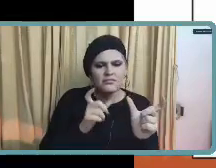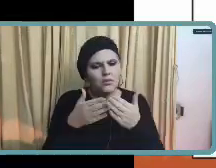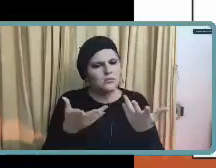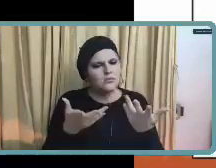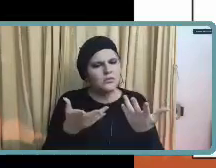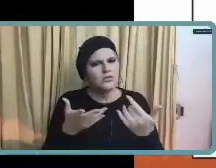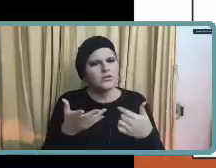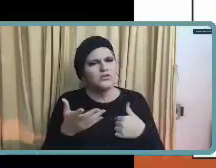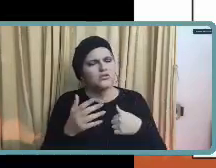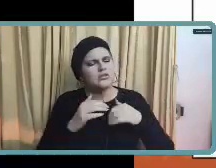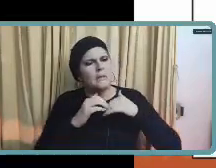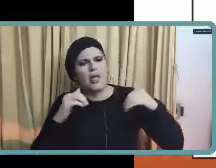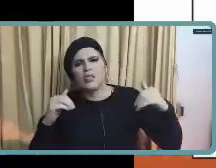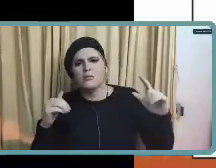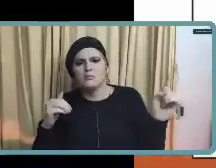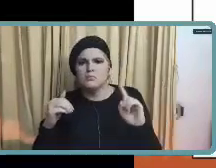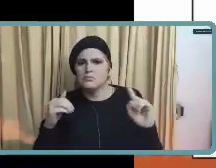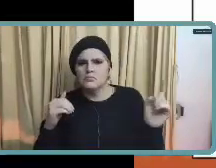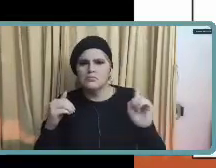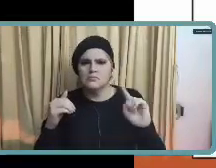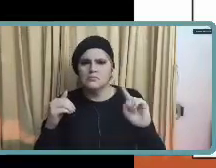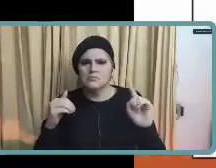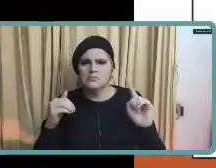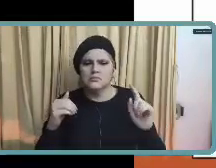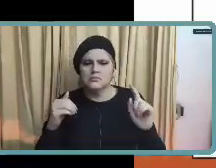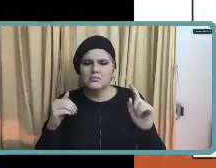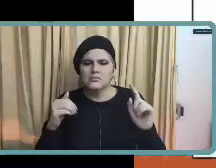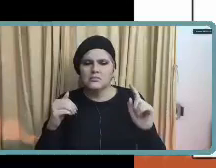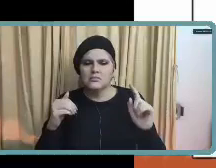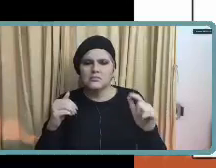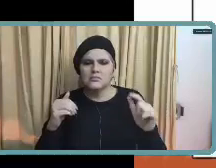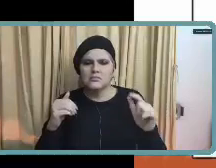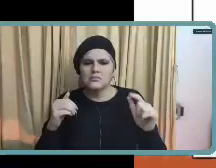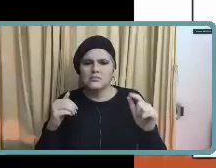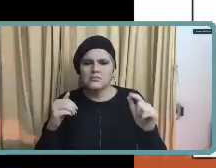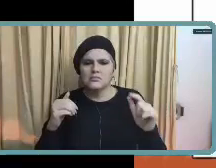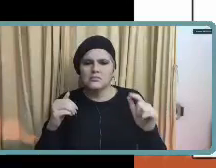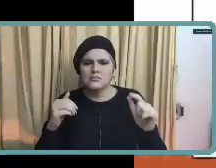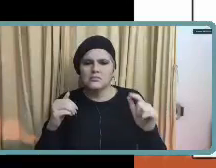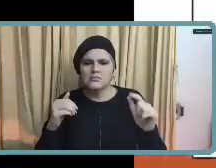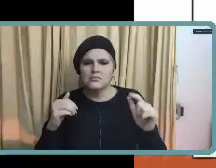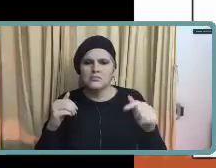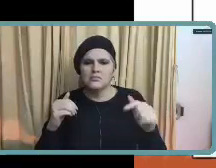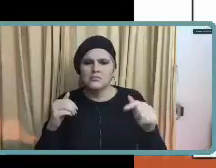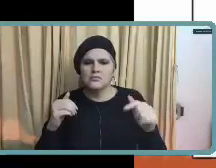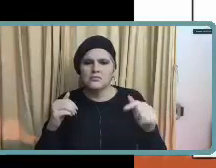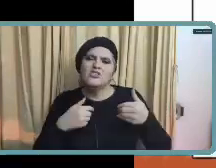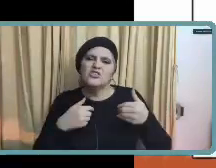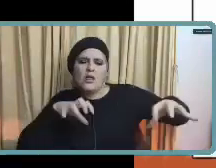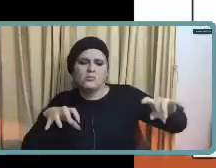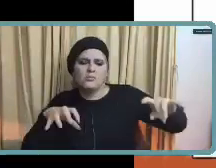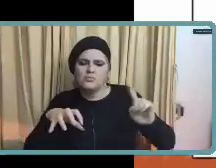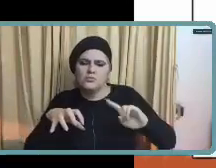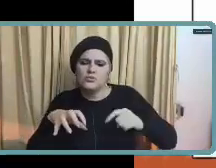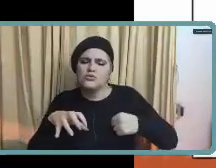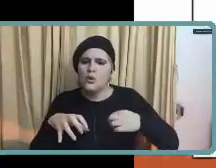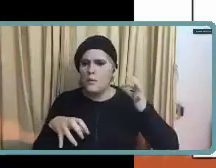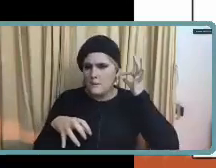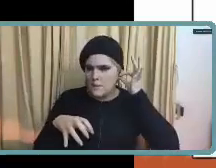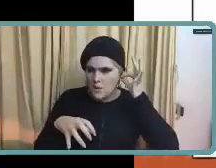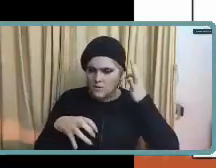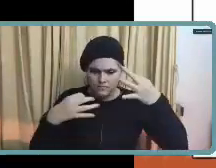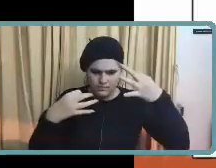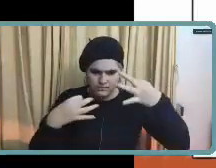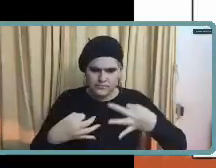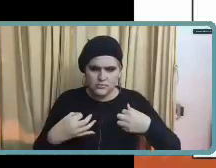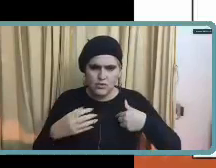separados, algo de lo que yo puedo separarme en cualquier momento, algo de lo que, digamos, ella es una sola